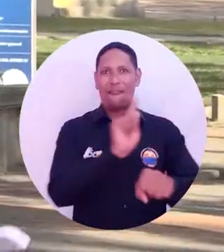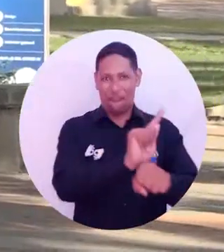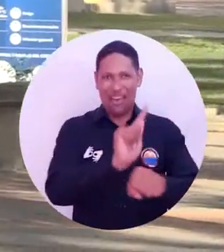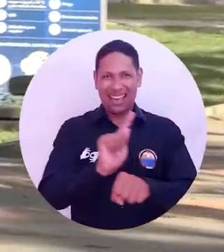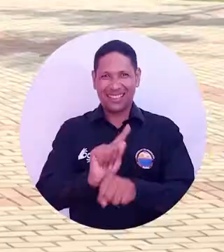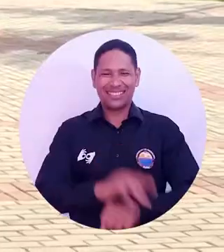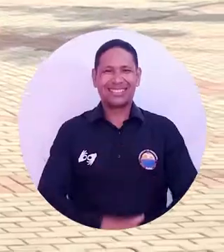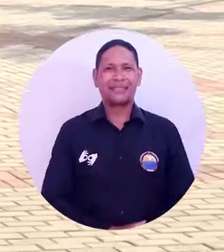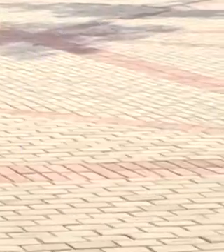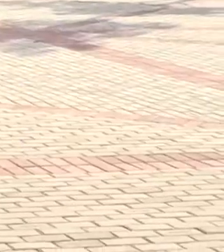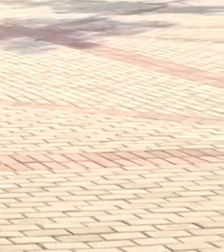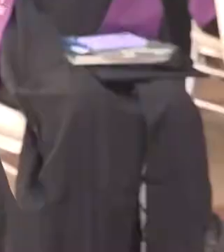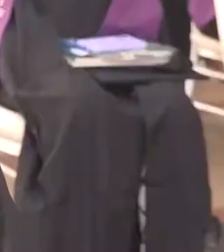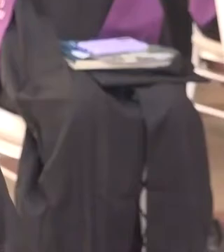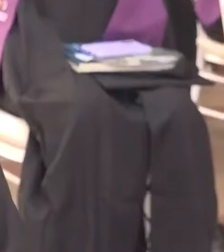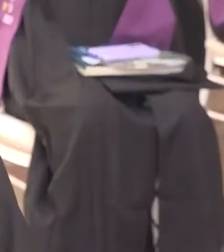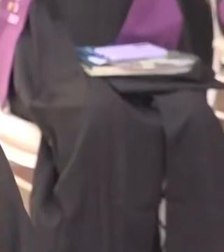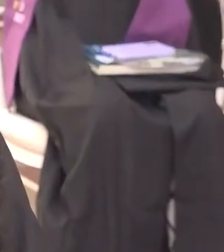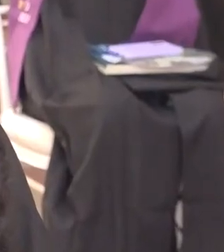institución.